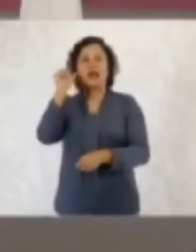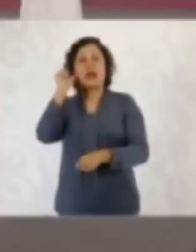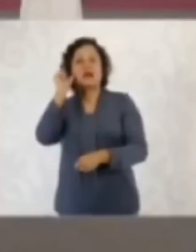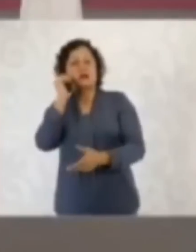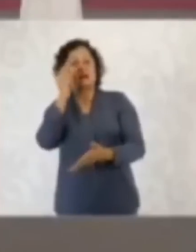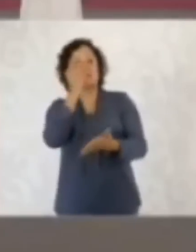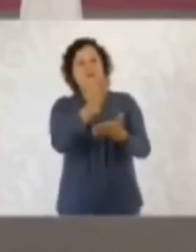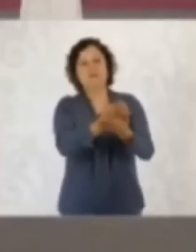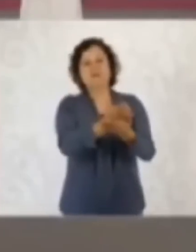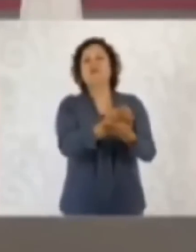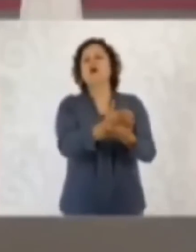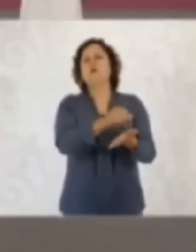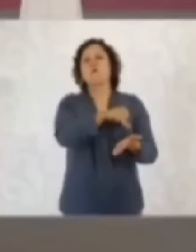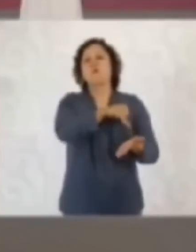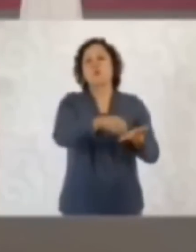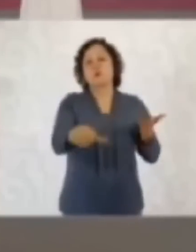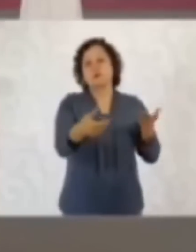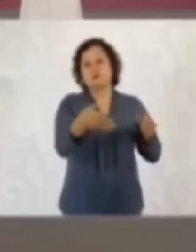Adelante, por favor.